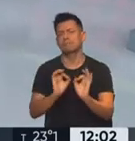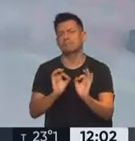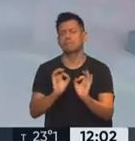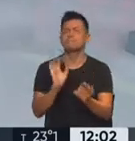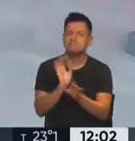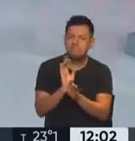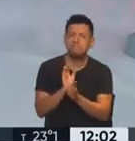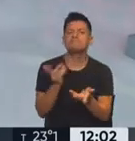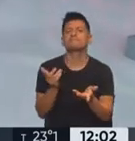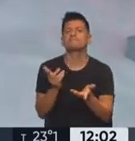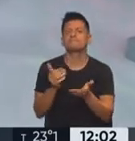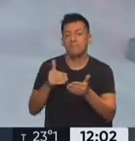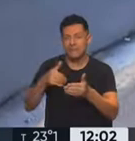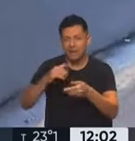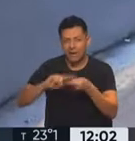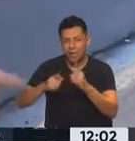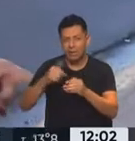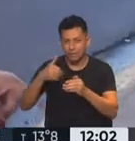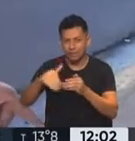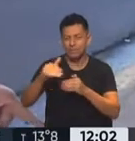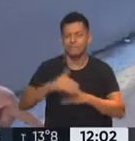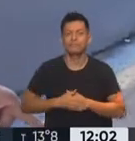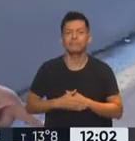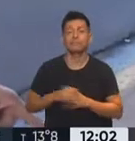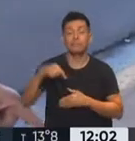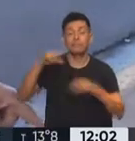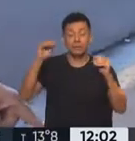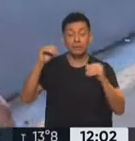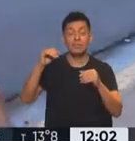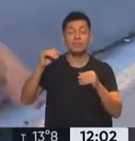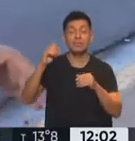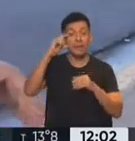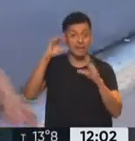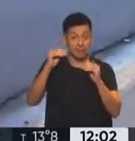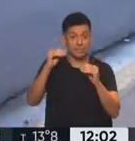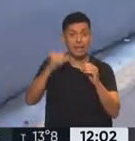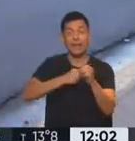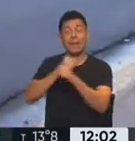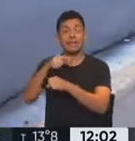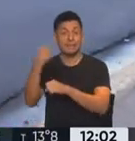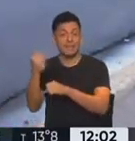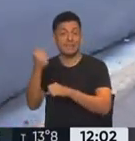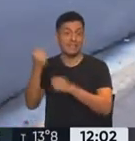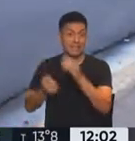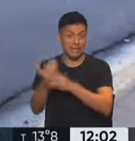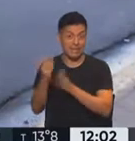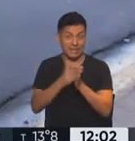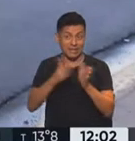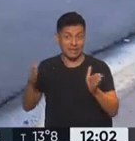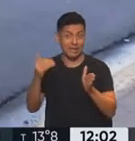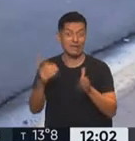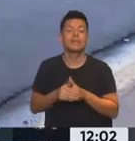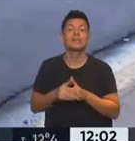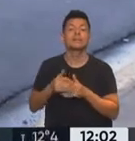instancia de negociación en marcha. Desde esta noche a las 22 hasta mañana a las 6 del día jueves,